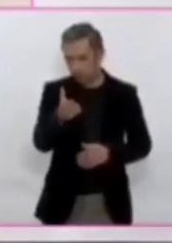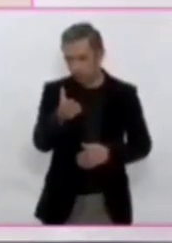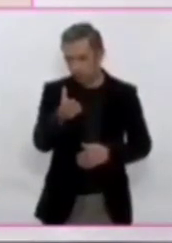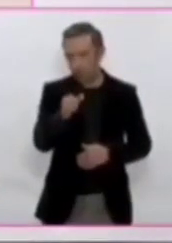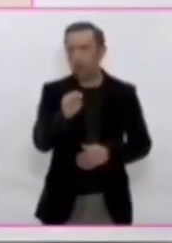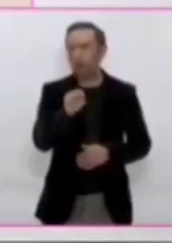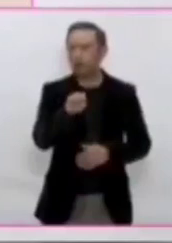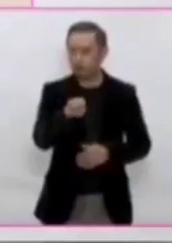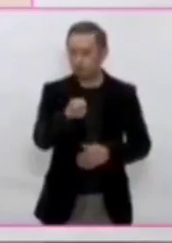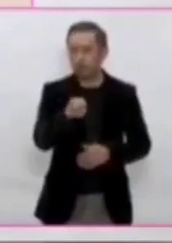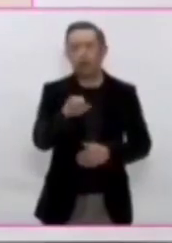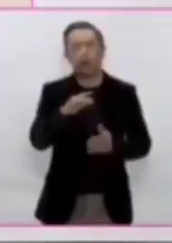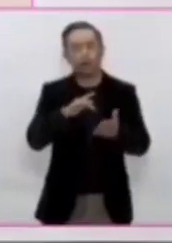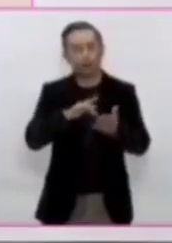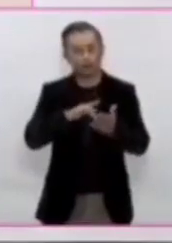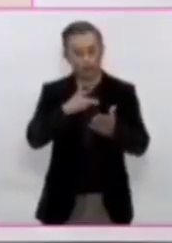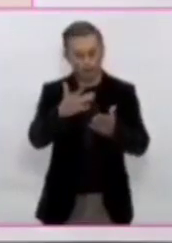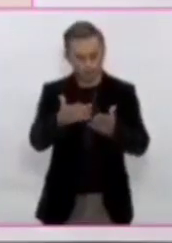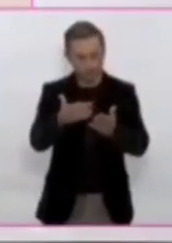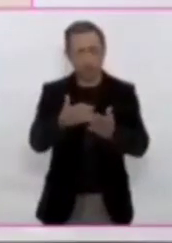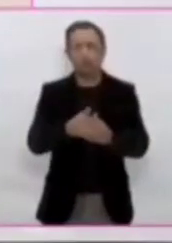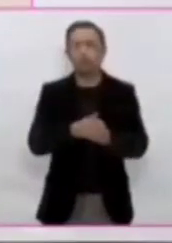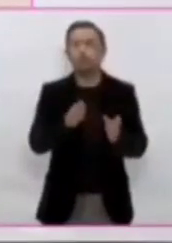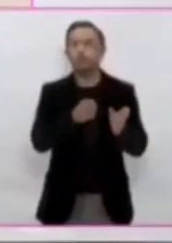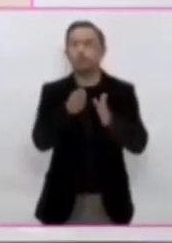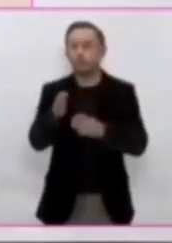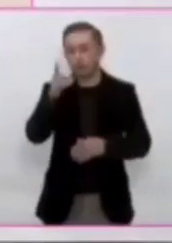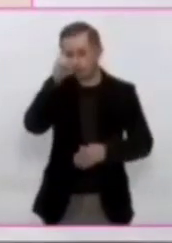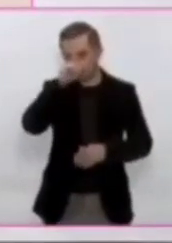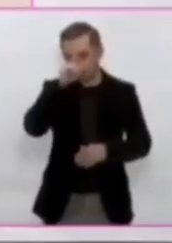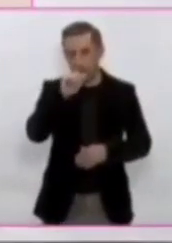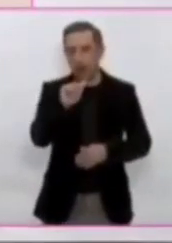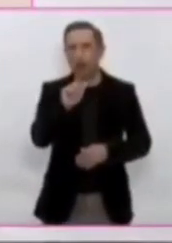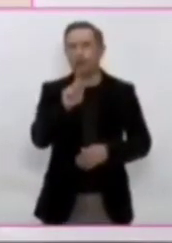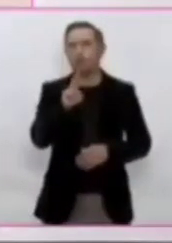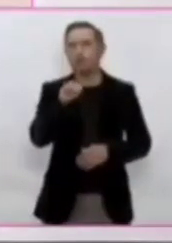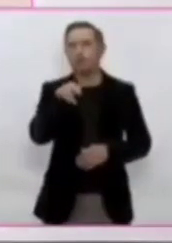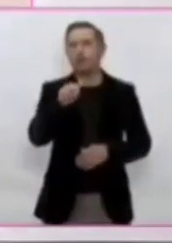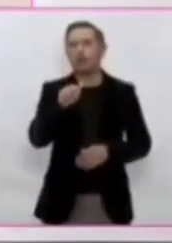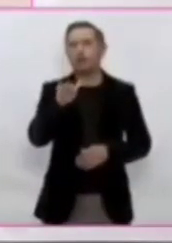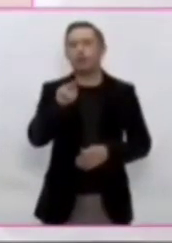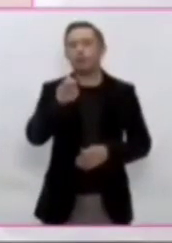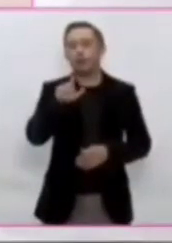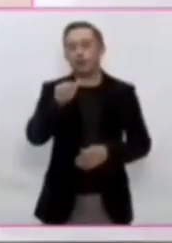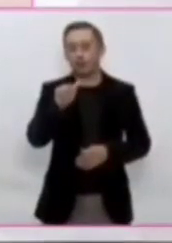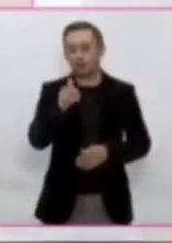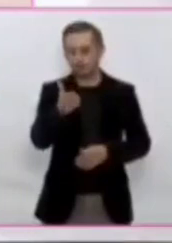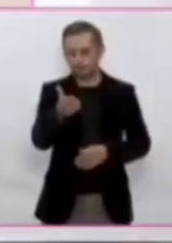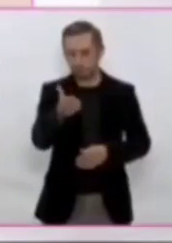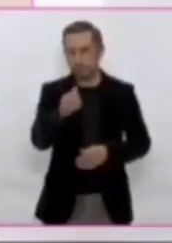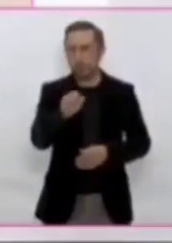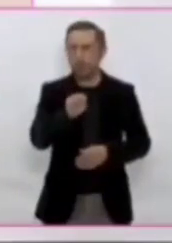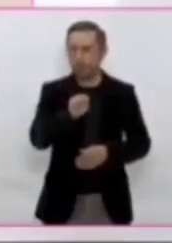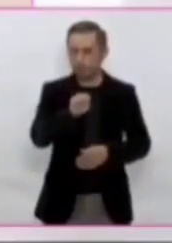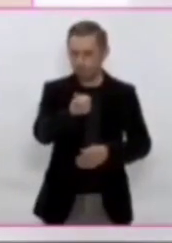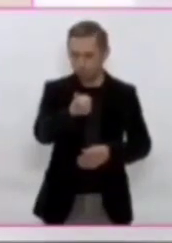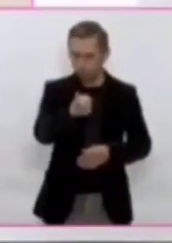A favor. Gracias. A favor. Consejera Adriana Favela. A favor.